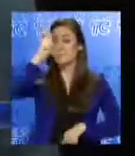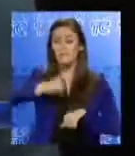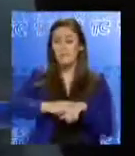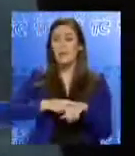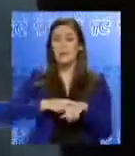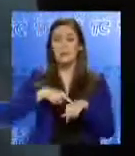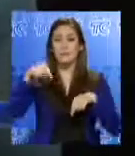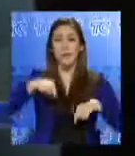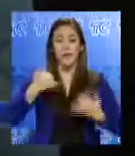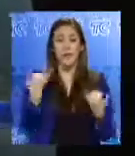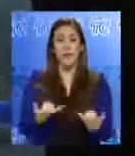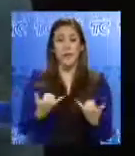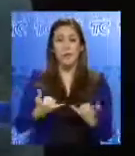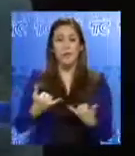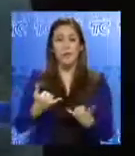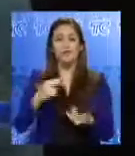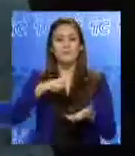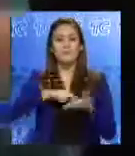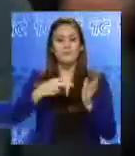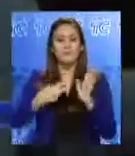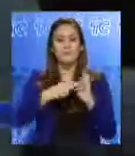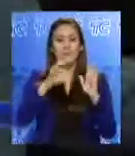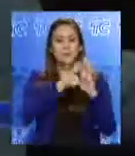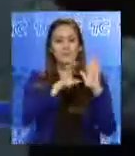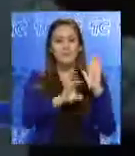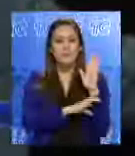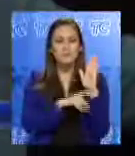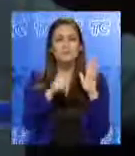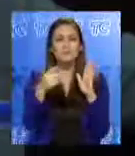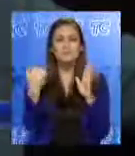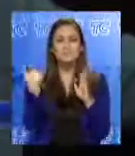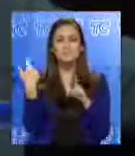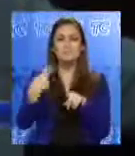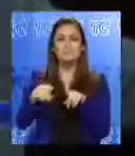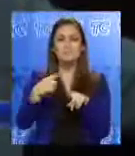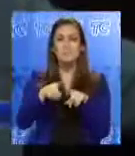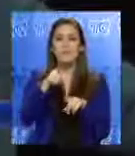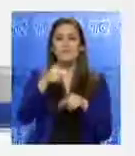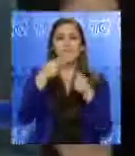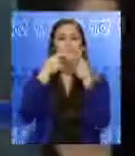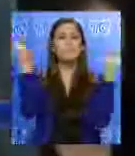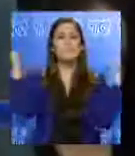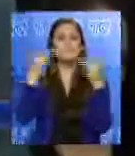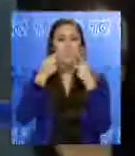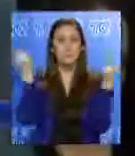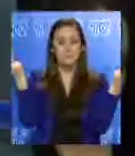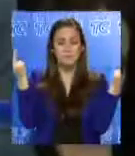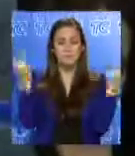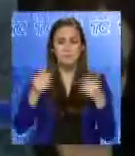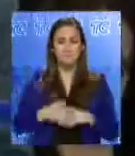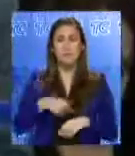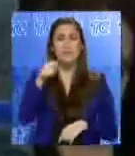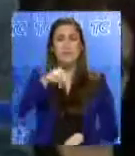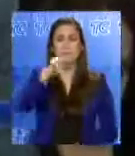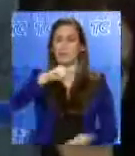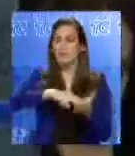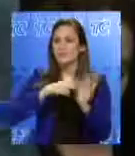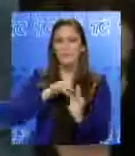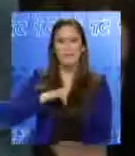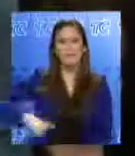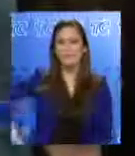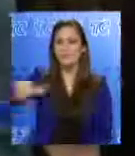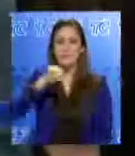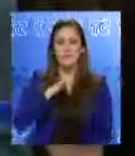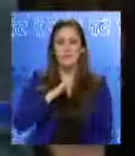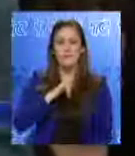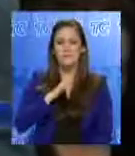la historia del Parlamento estas sesiones son públicas. Si es que esto no es democracia, que venga